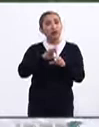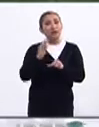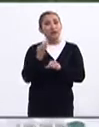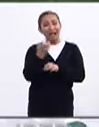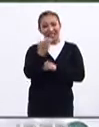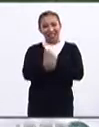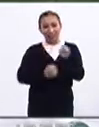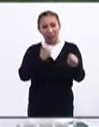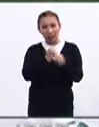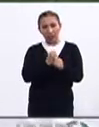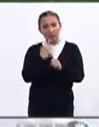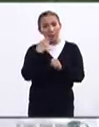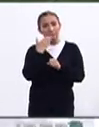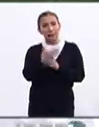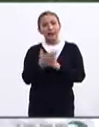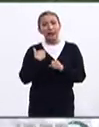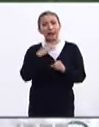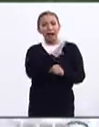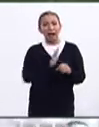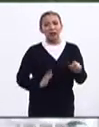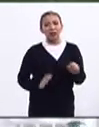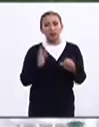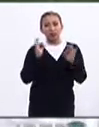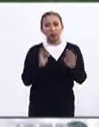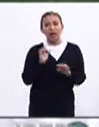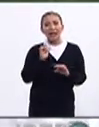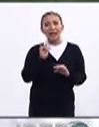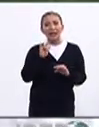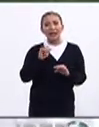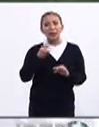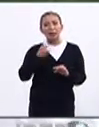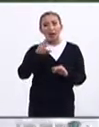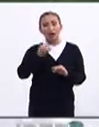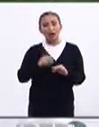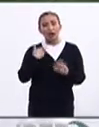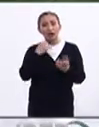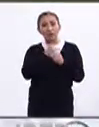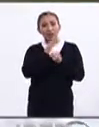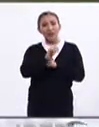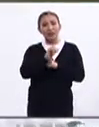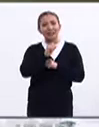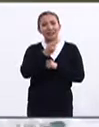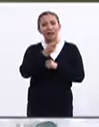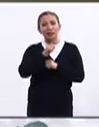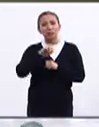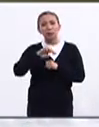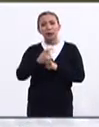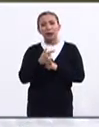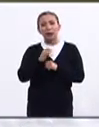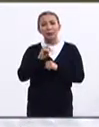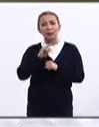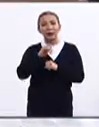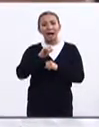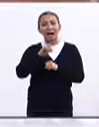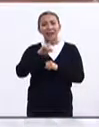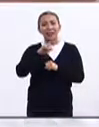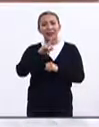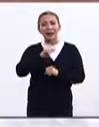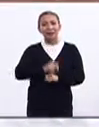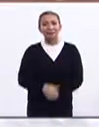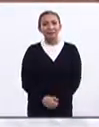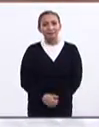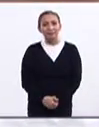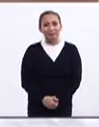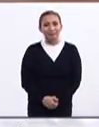febrero de este año dieron la victoria al candidato oficialista Lenín Moreno. Con información de Sharon Smog para Iberoamérica al Día.